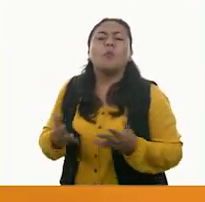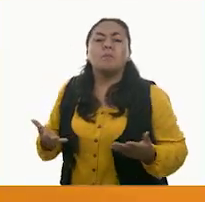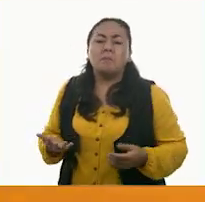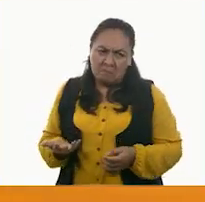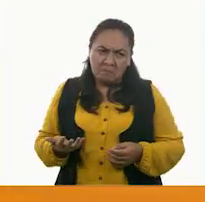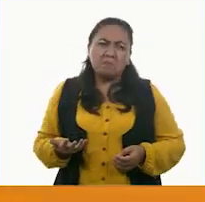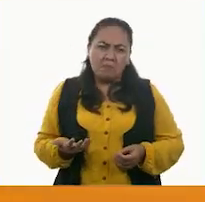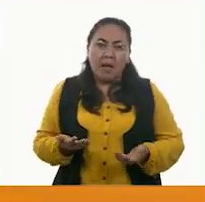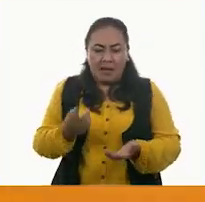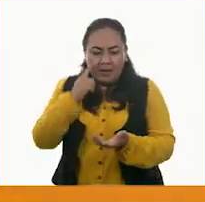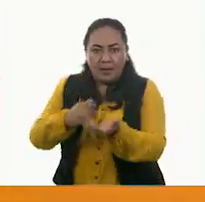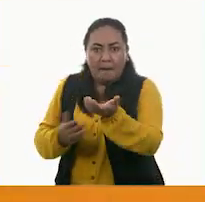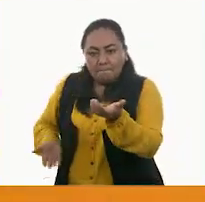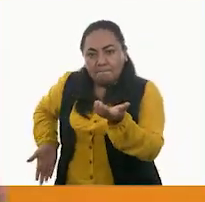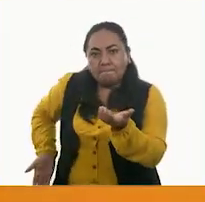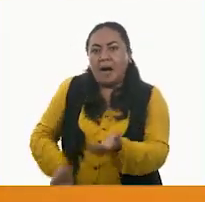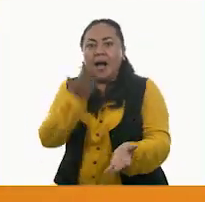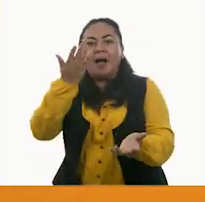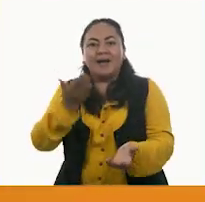Venga, golpeamos.